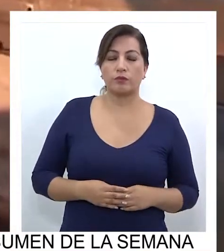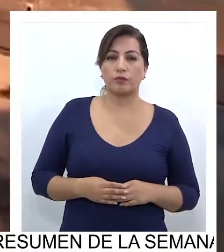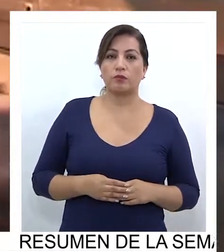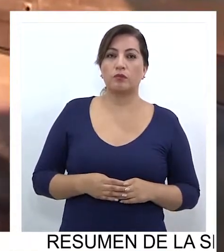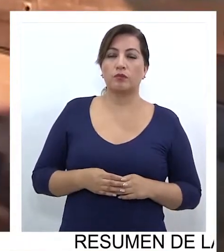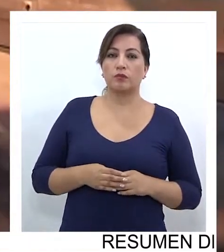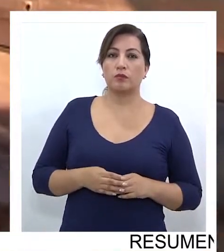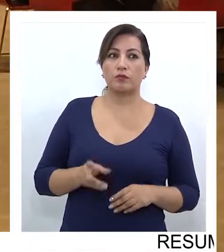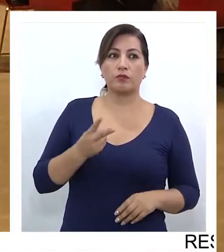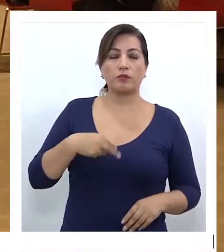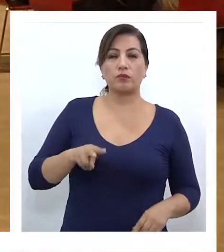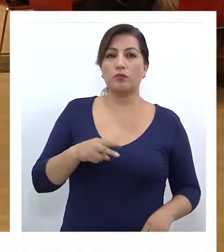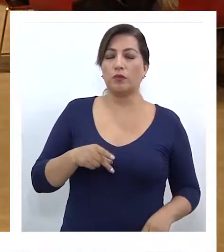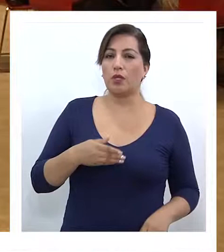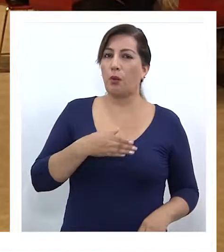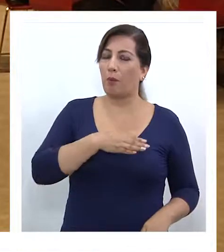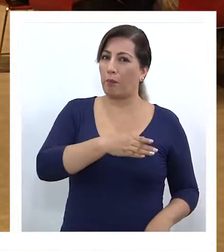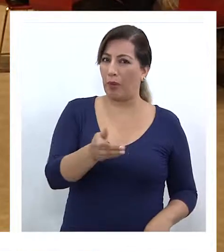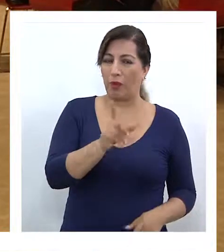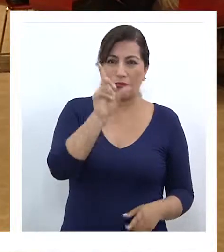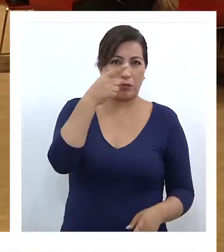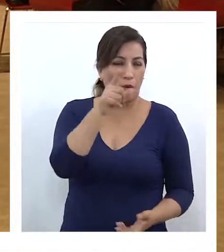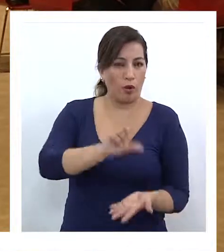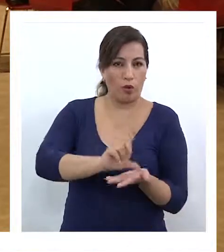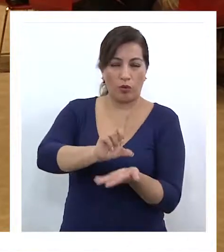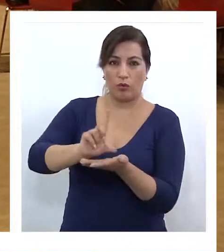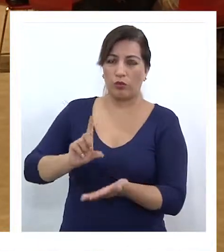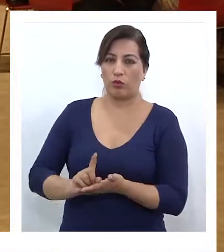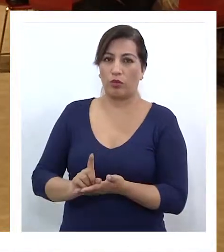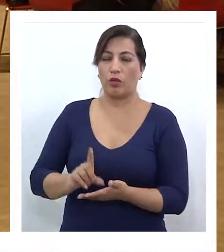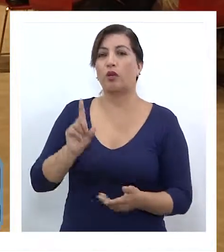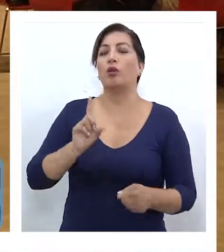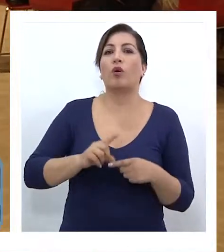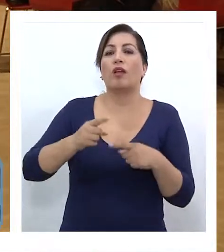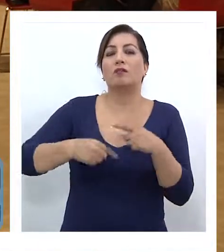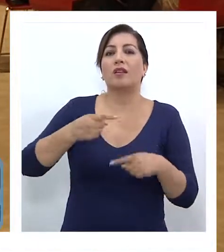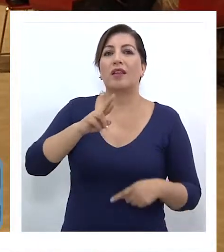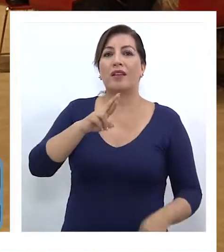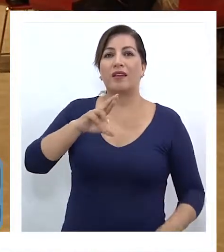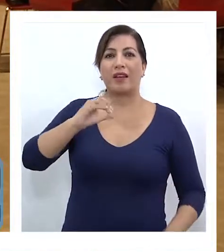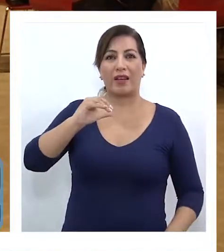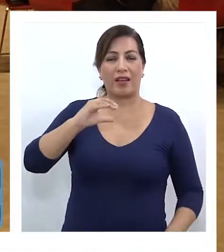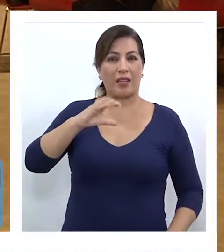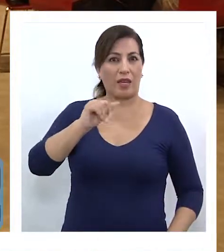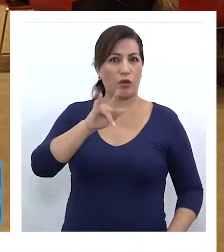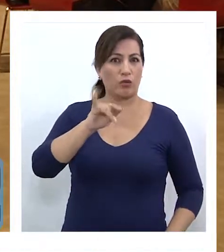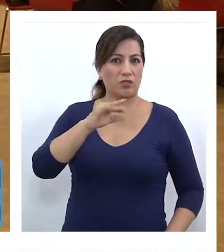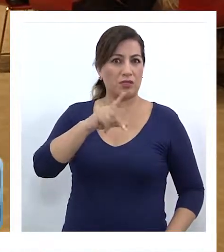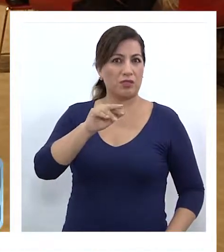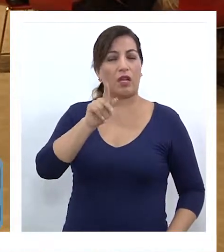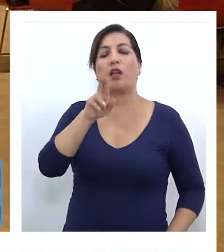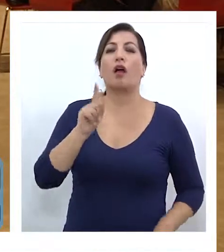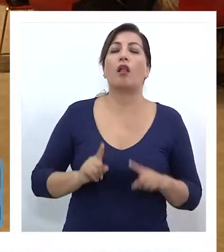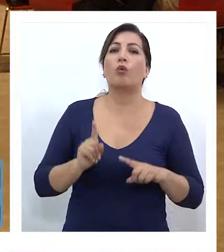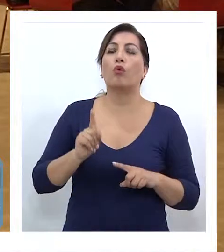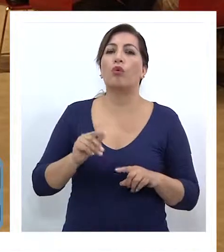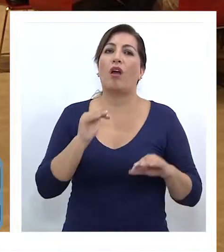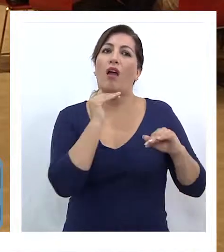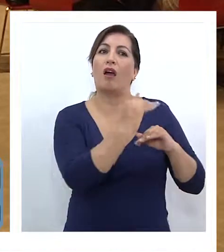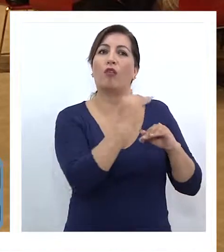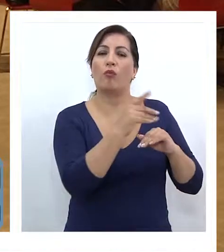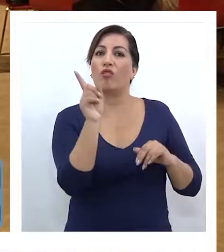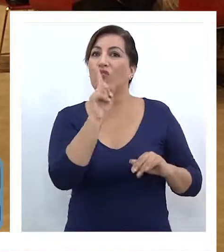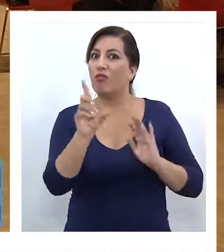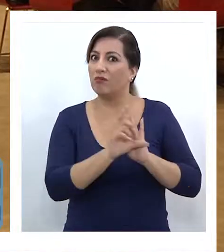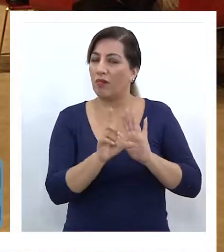Vamos a estar recorriendo ciertos algunos principales puntos de la región, plantas de reciclaje, recauchaje, algunos sectores donde hay algunos acopios ilegales